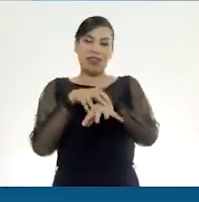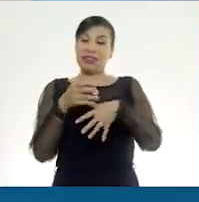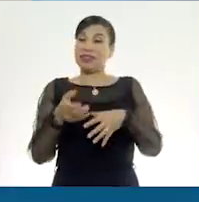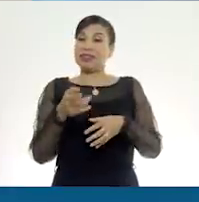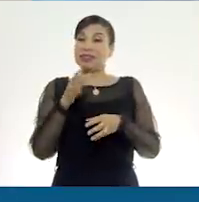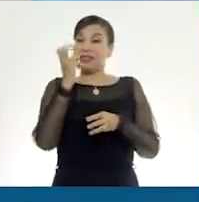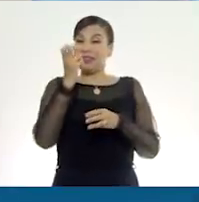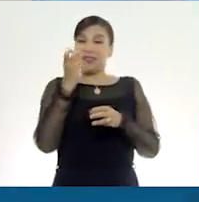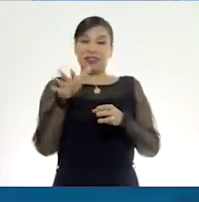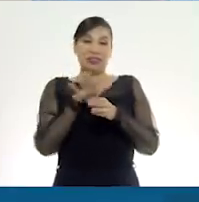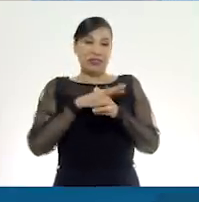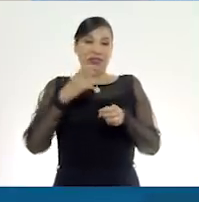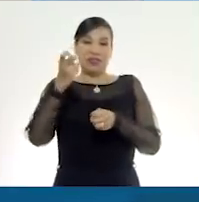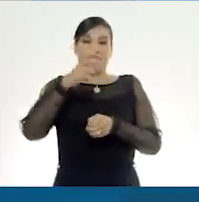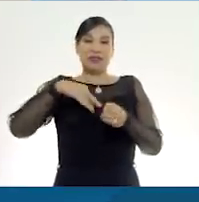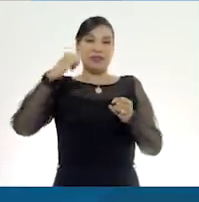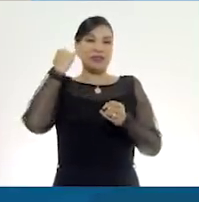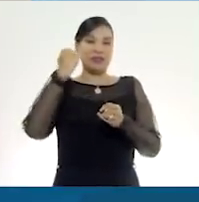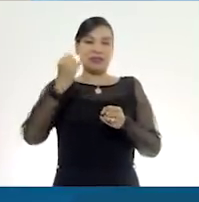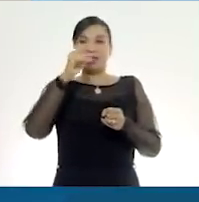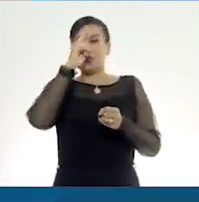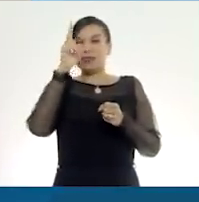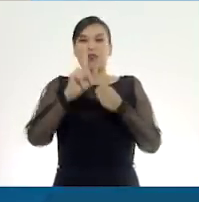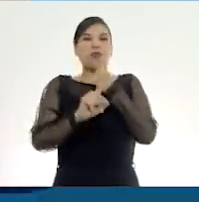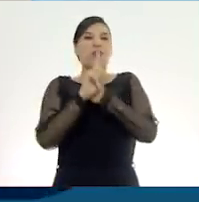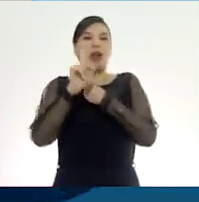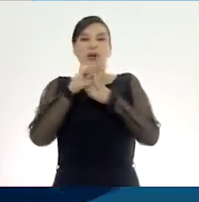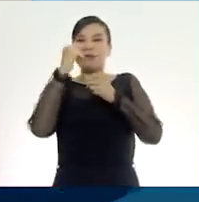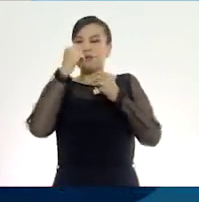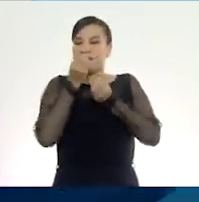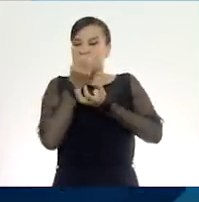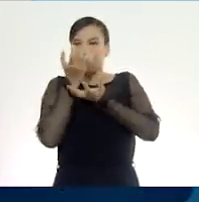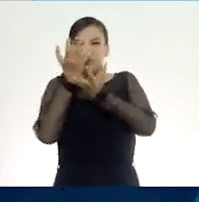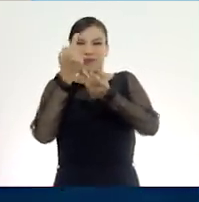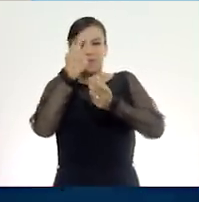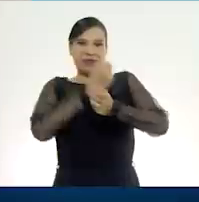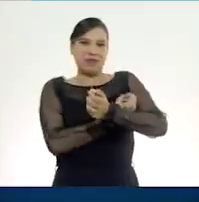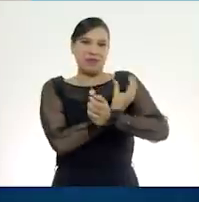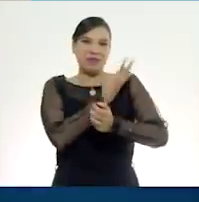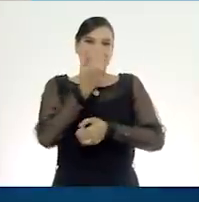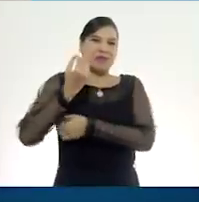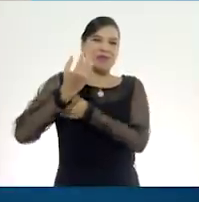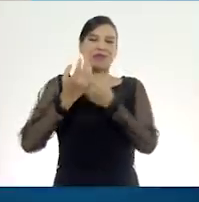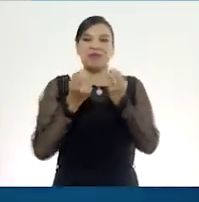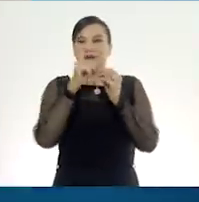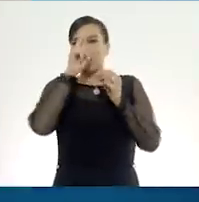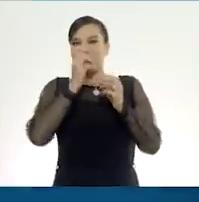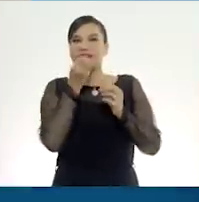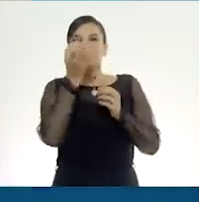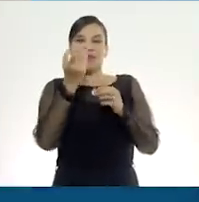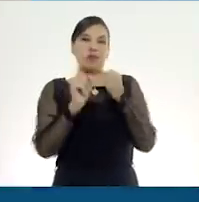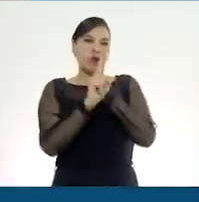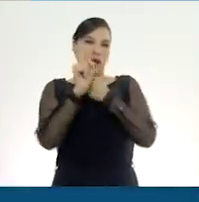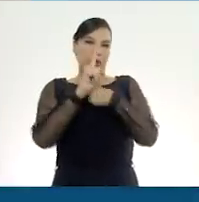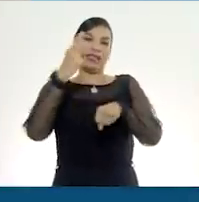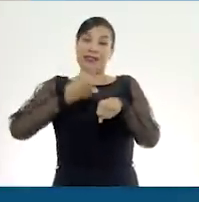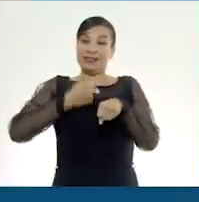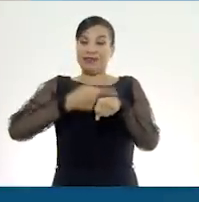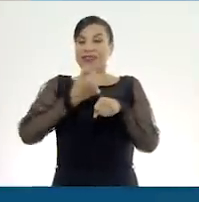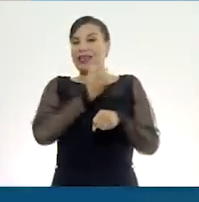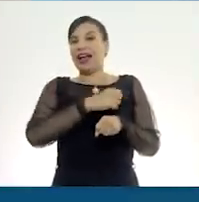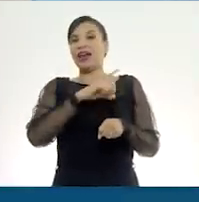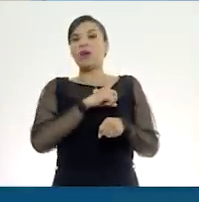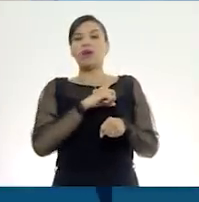Entonces, en esas condiciones no solo tenían problemas de olor, sino problemas de salud.